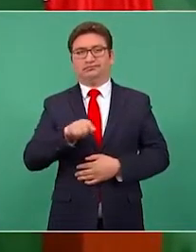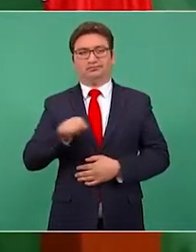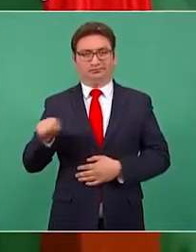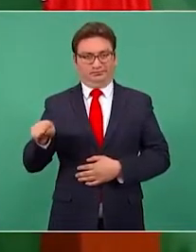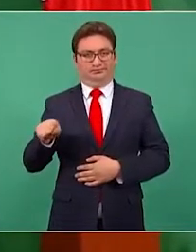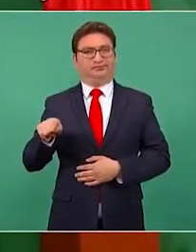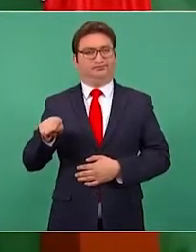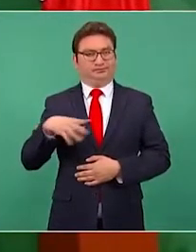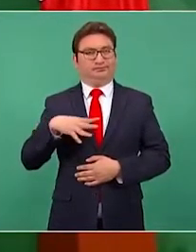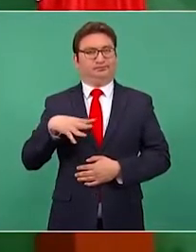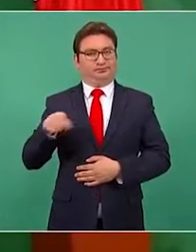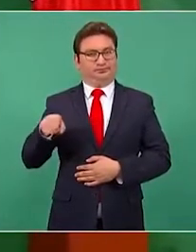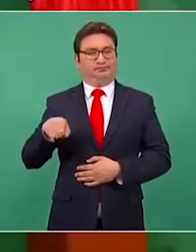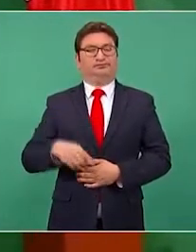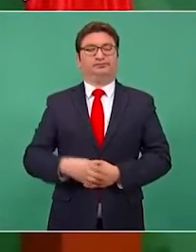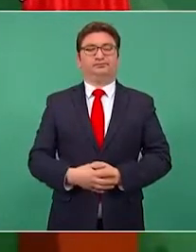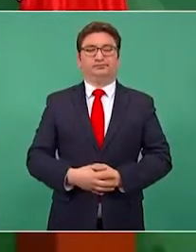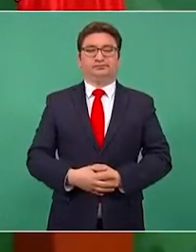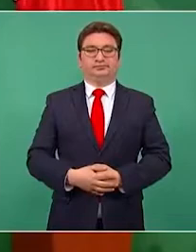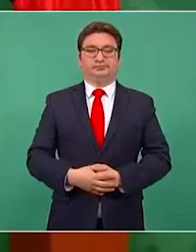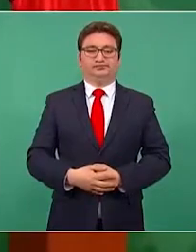De aquí.